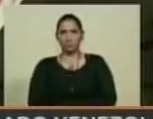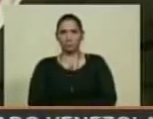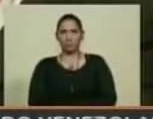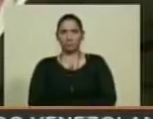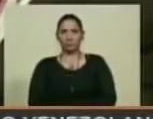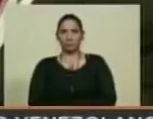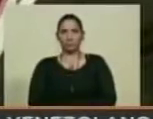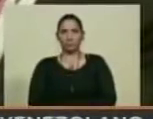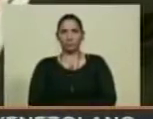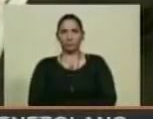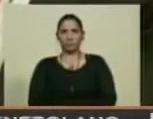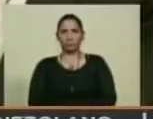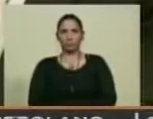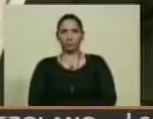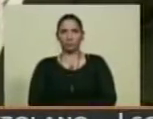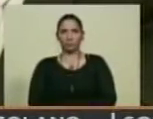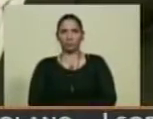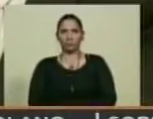vacío.